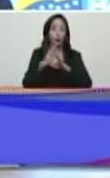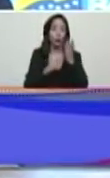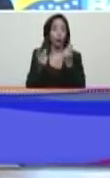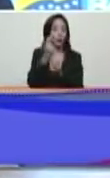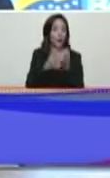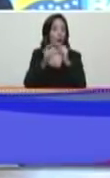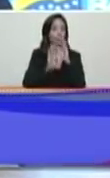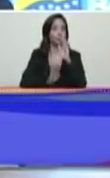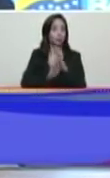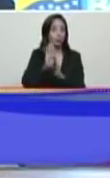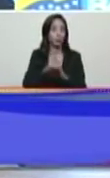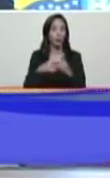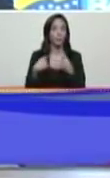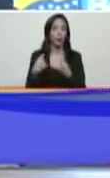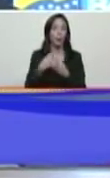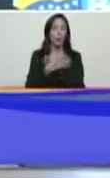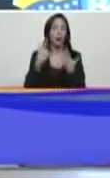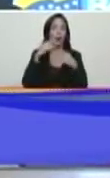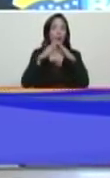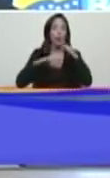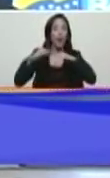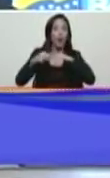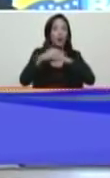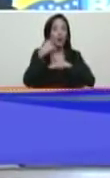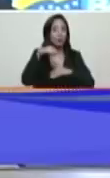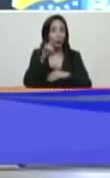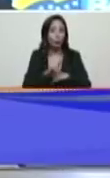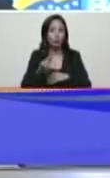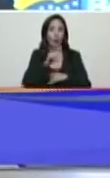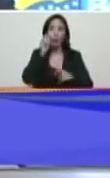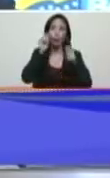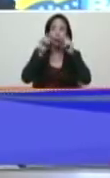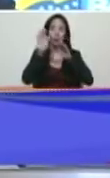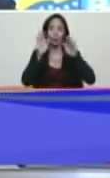inversión para desarrollar turismo